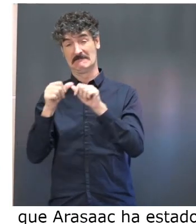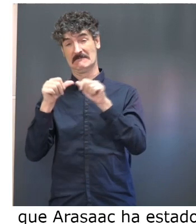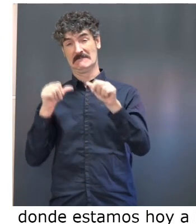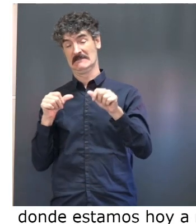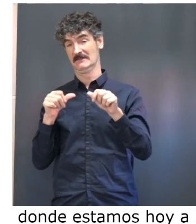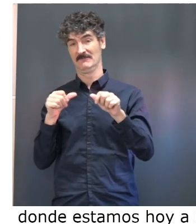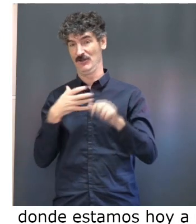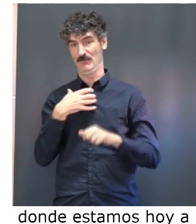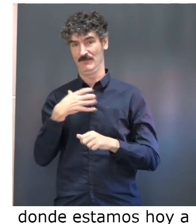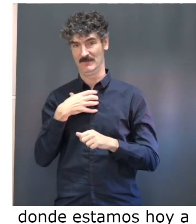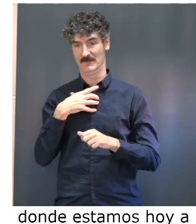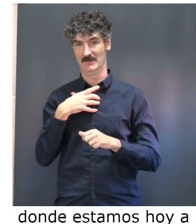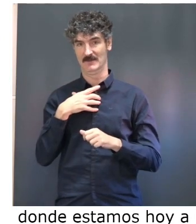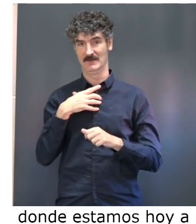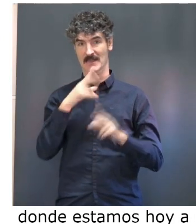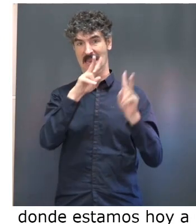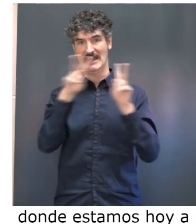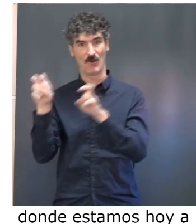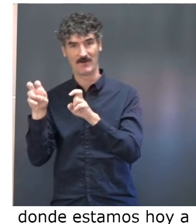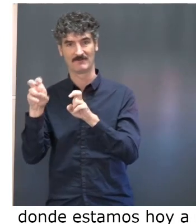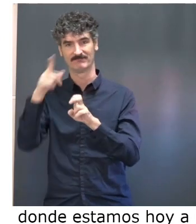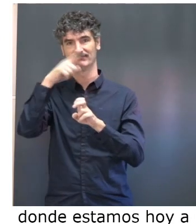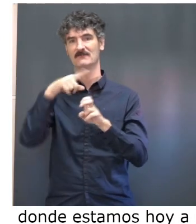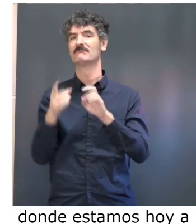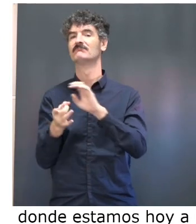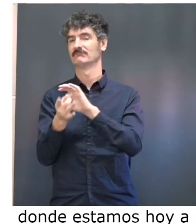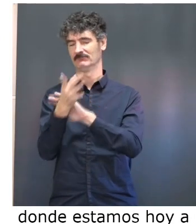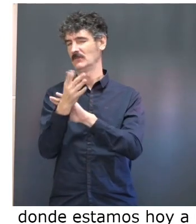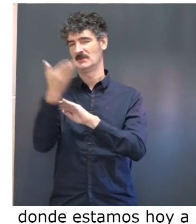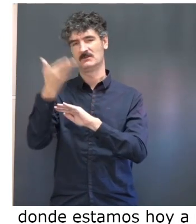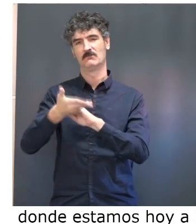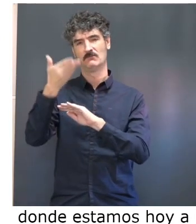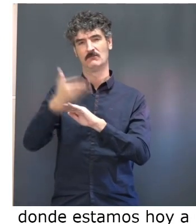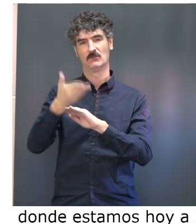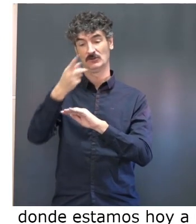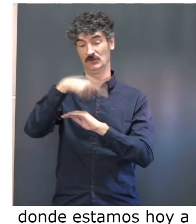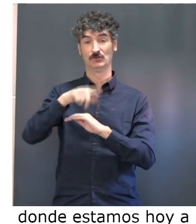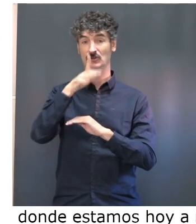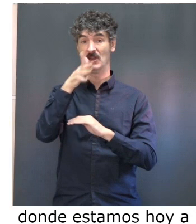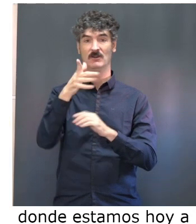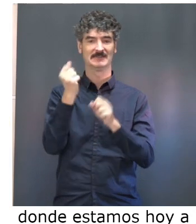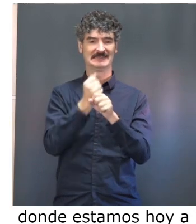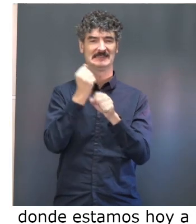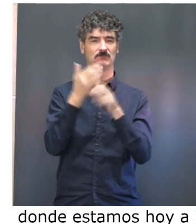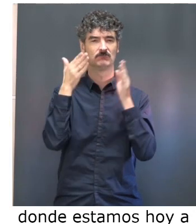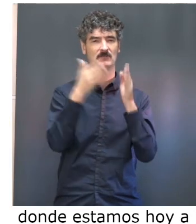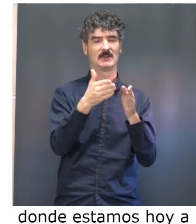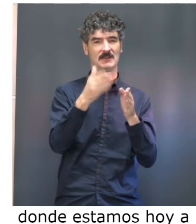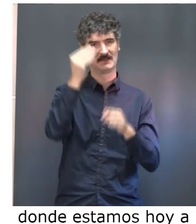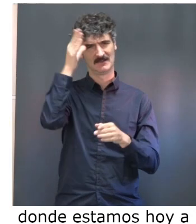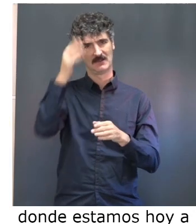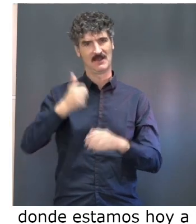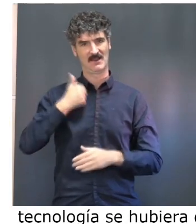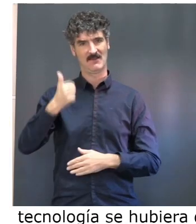Alborada, y la innovación también ha sido pues su buque insignia. Entonces ahora, pues como no, estamos trabajando con la inteligencia